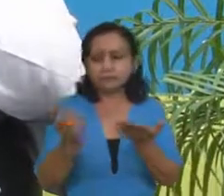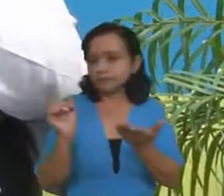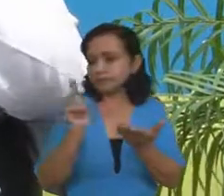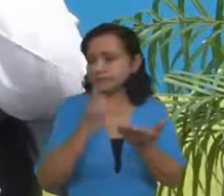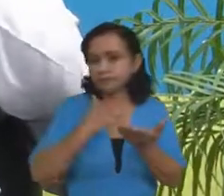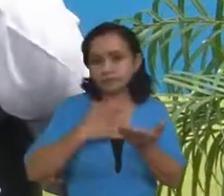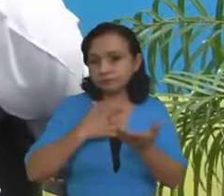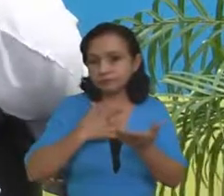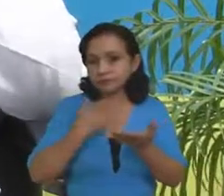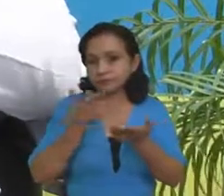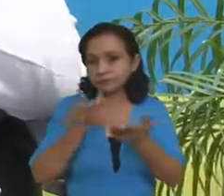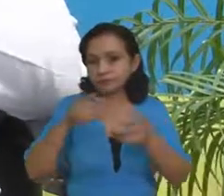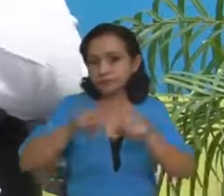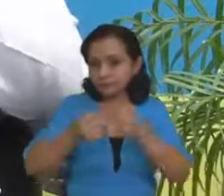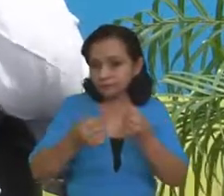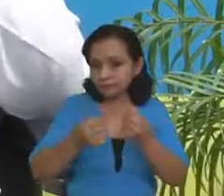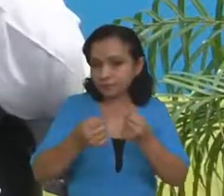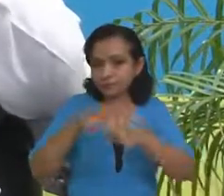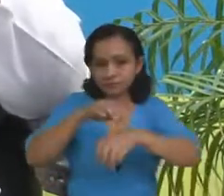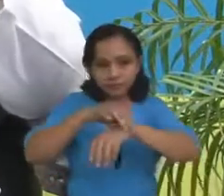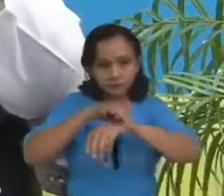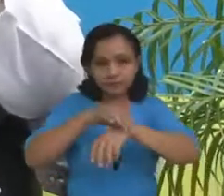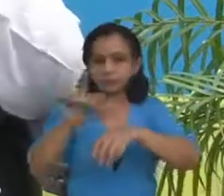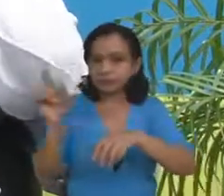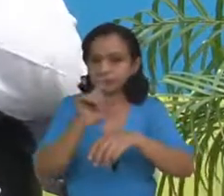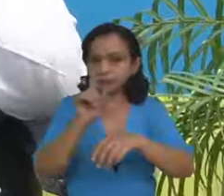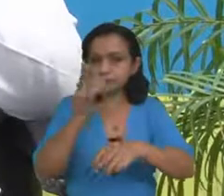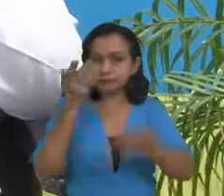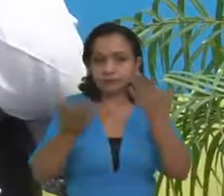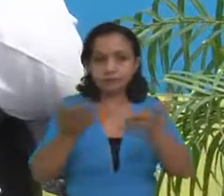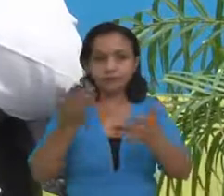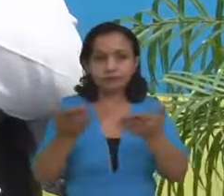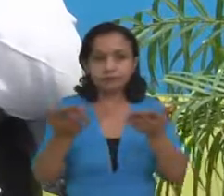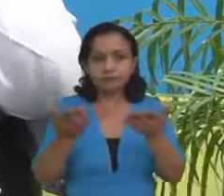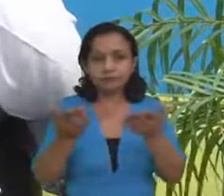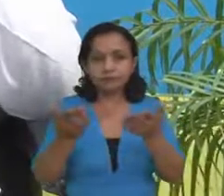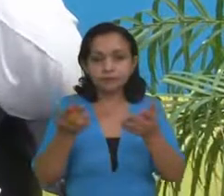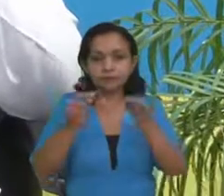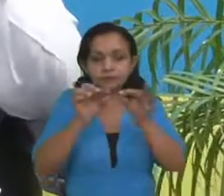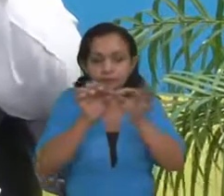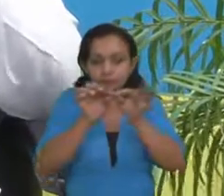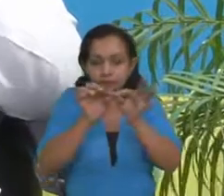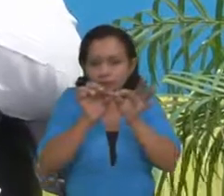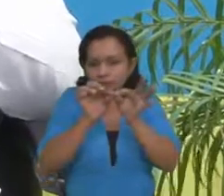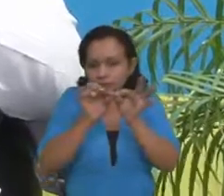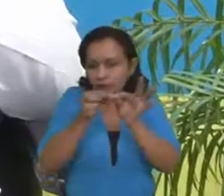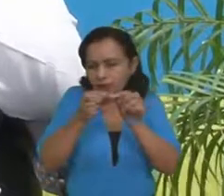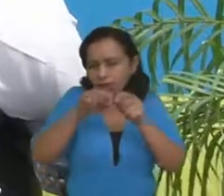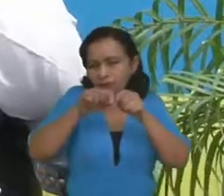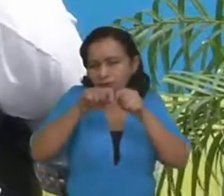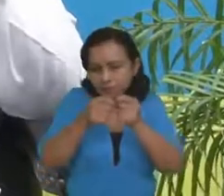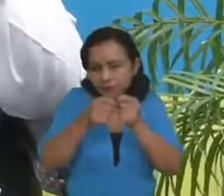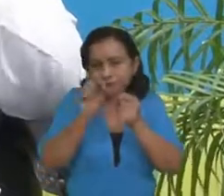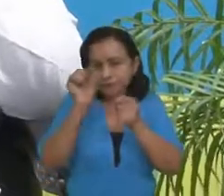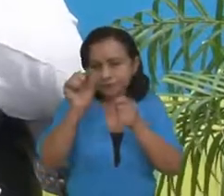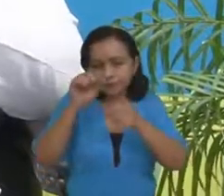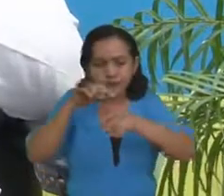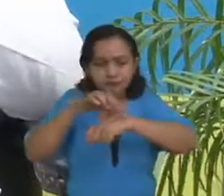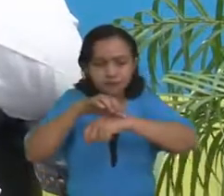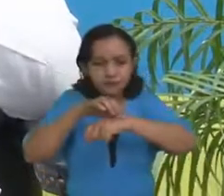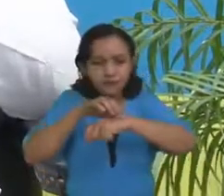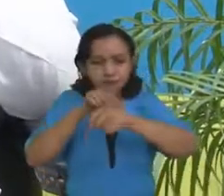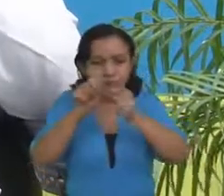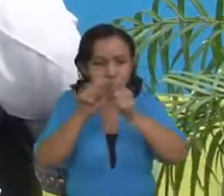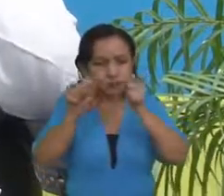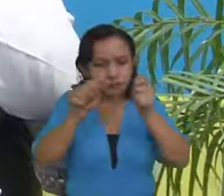necesariamente es que hay una fractura. Puede ser que existió una ruptura parcial del ligamento,